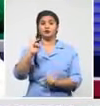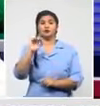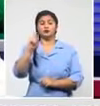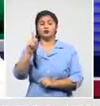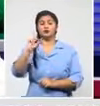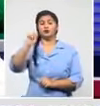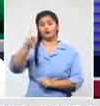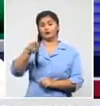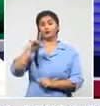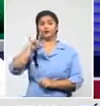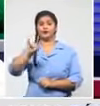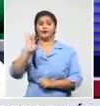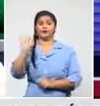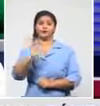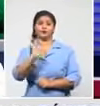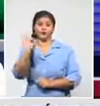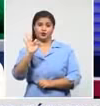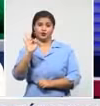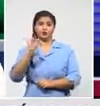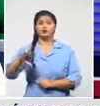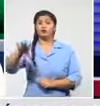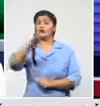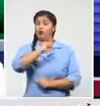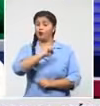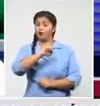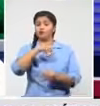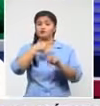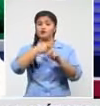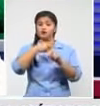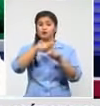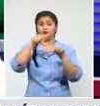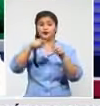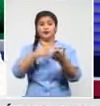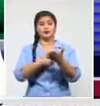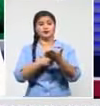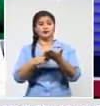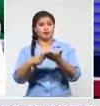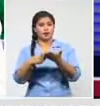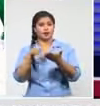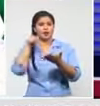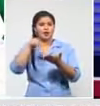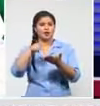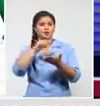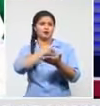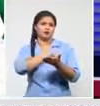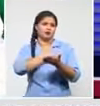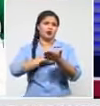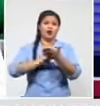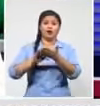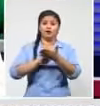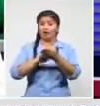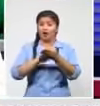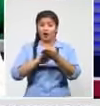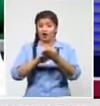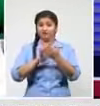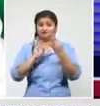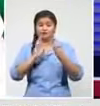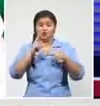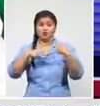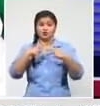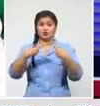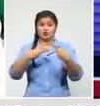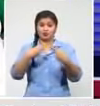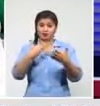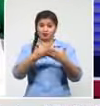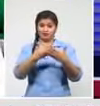71,9% de todos los casos diagnosticados en la semana eran totalmente asintomáticos en el momento del diagnóstico.